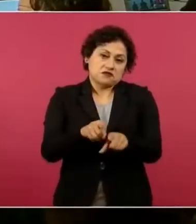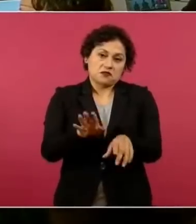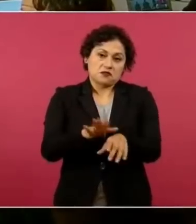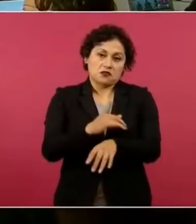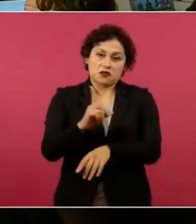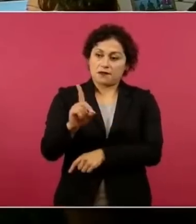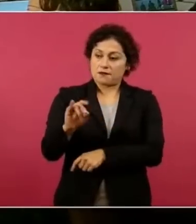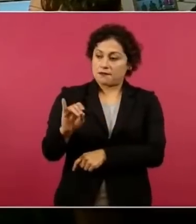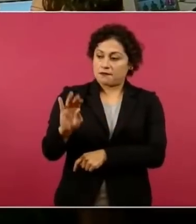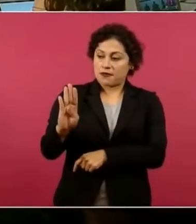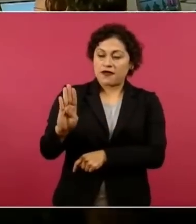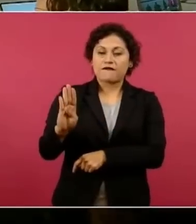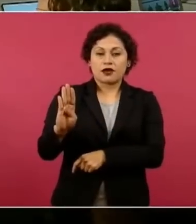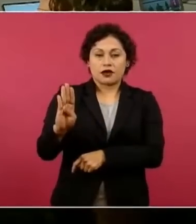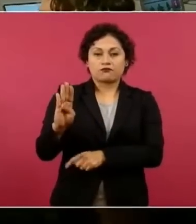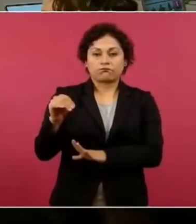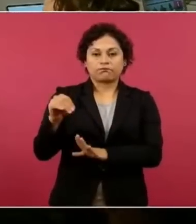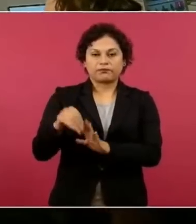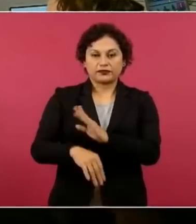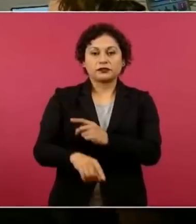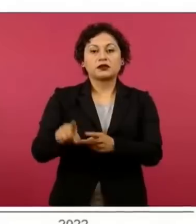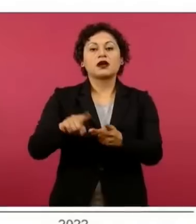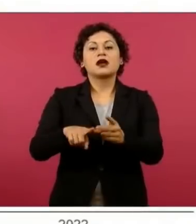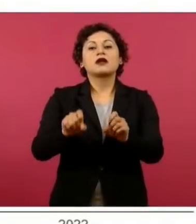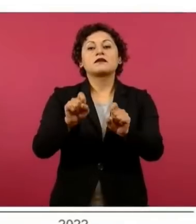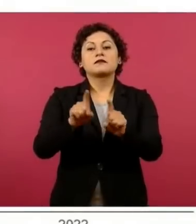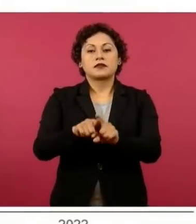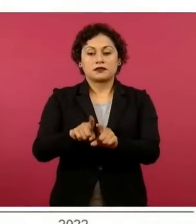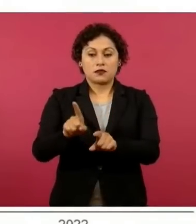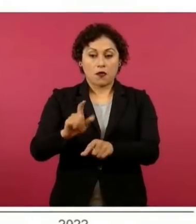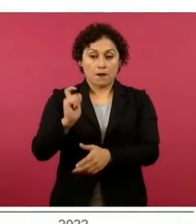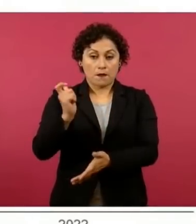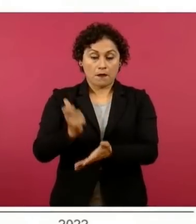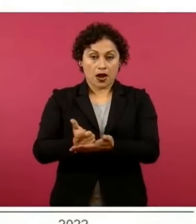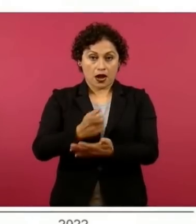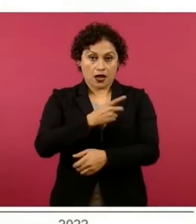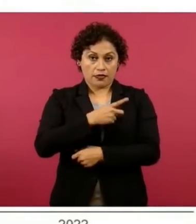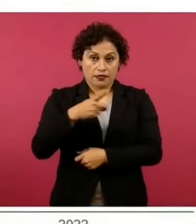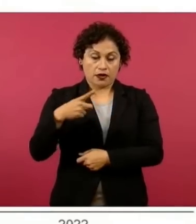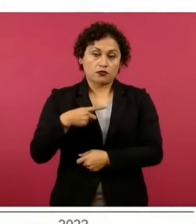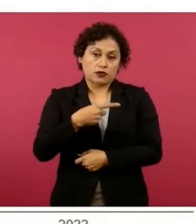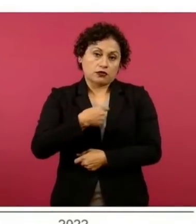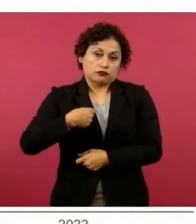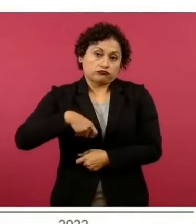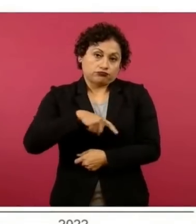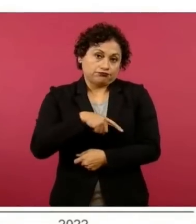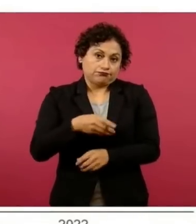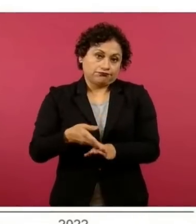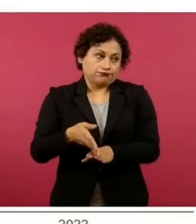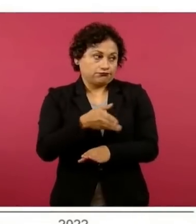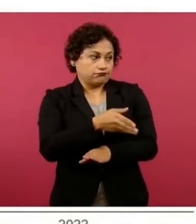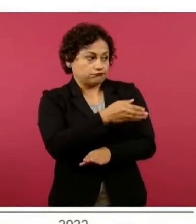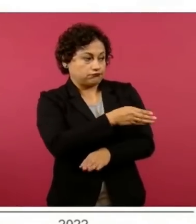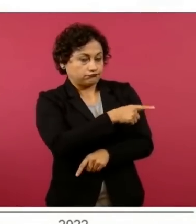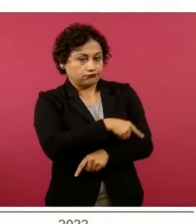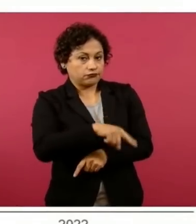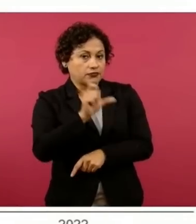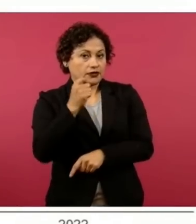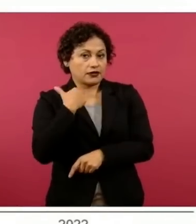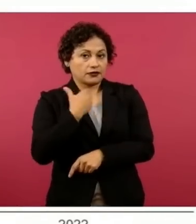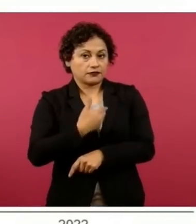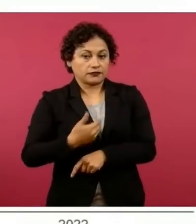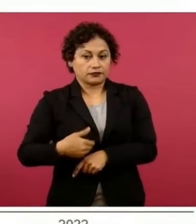y en el pago de servicio de deuda que tenemos que hacer, de la deuda que